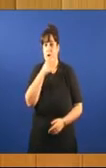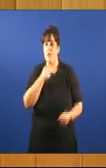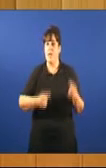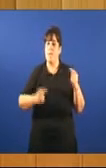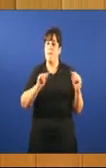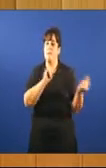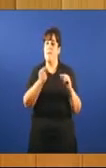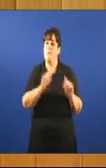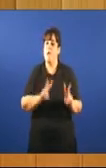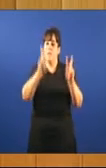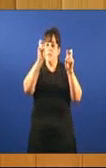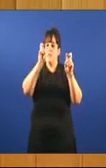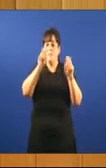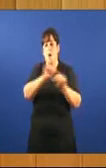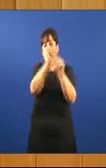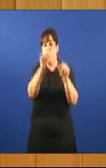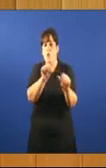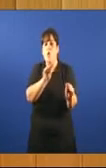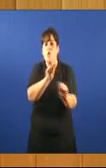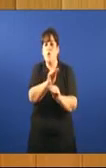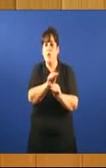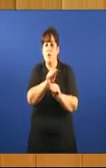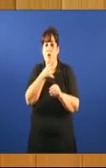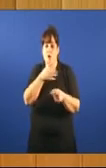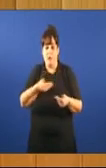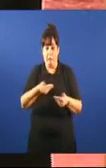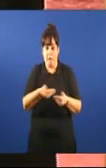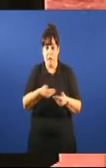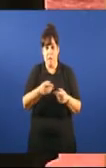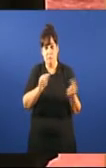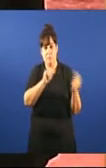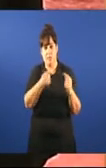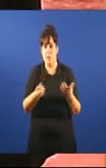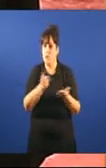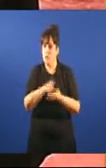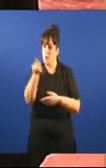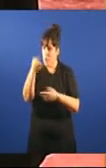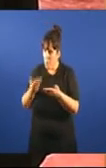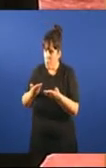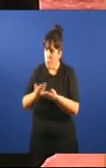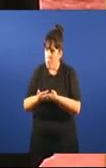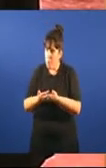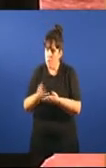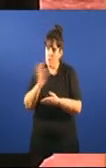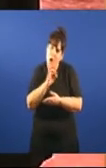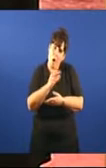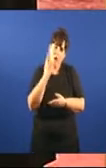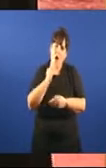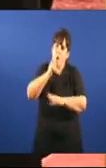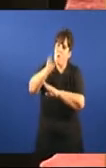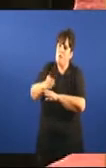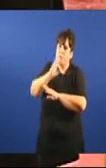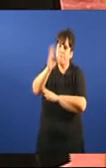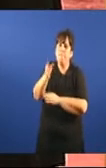de financiación. Ten algunha proposta distinta a esperar o que lle dite o señor Rajoy? Miren,